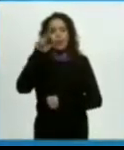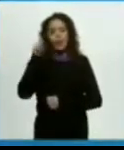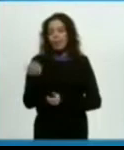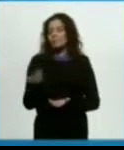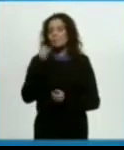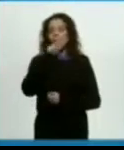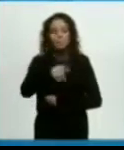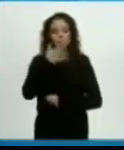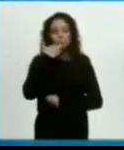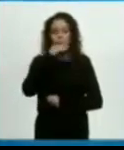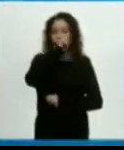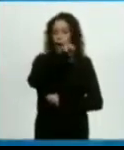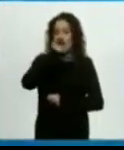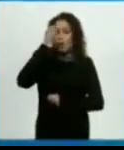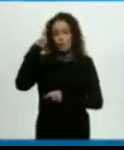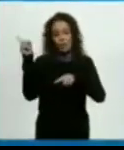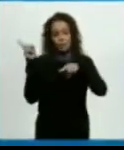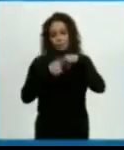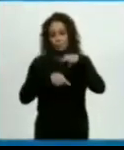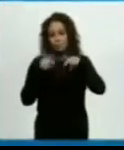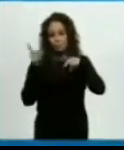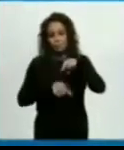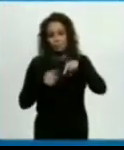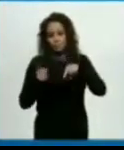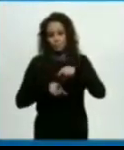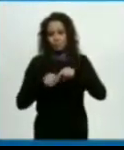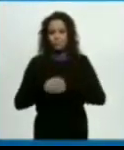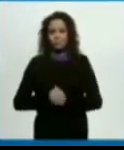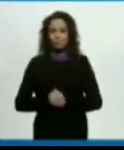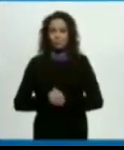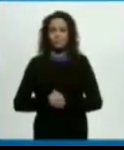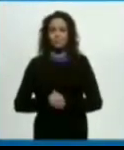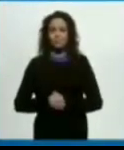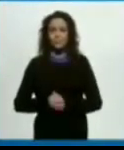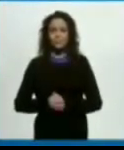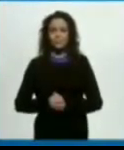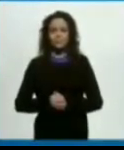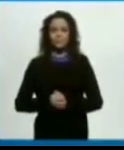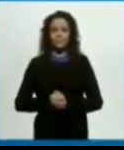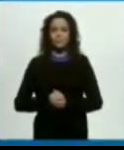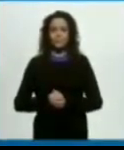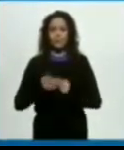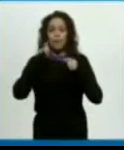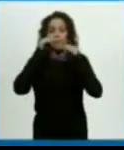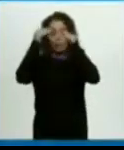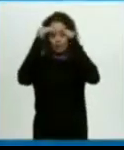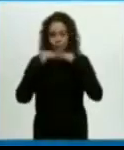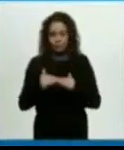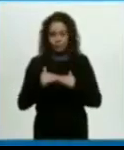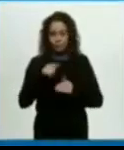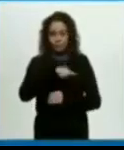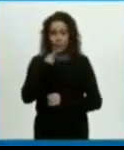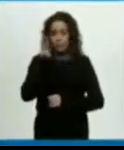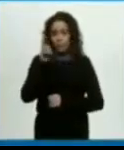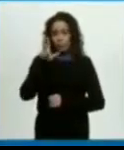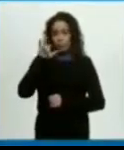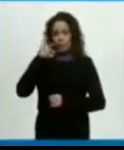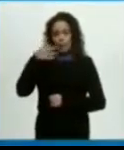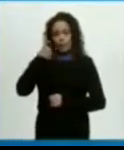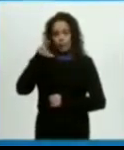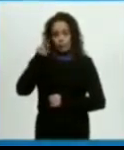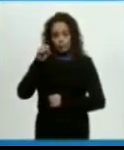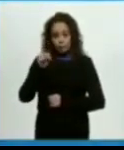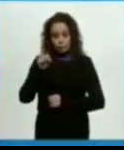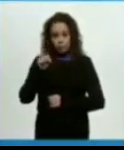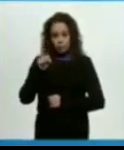A y la B también son cuerpos geométricos descartados. Vámonos con los poliedros, que en este caso